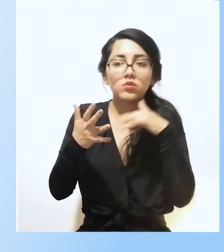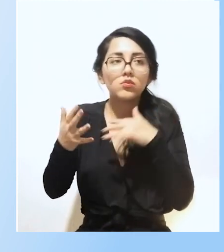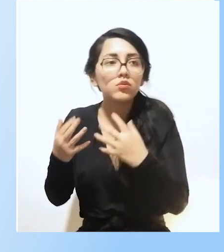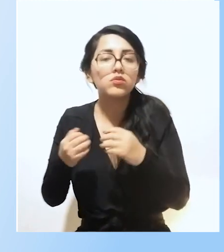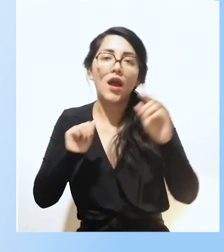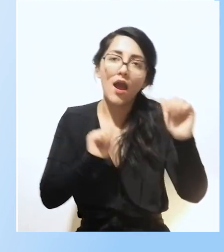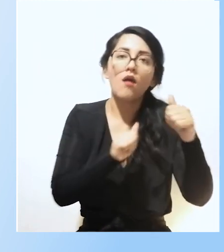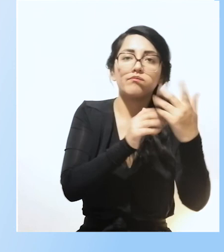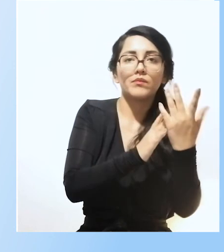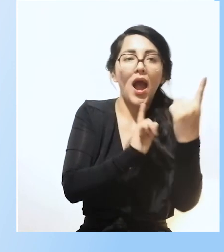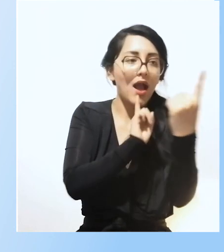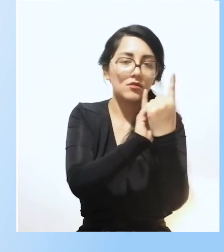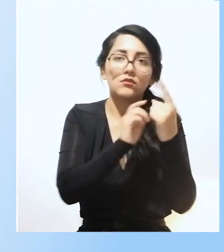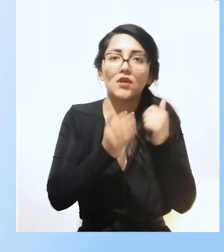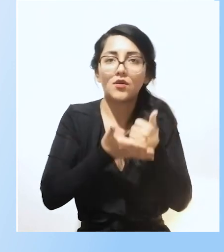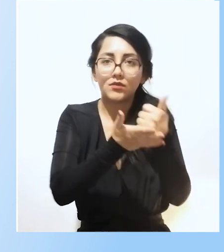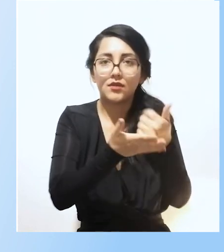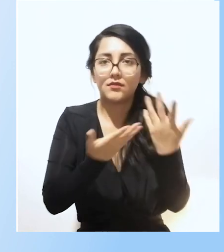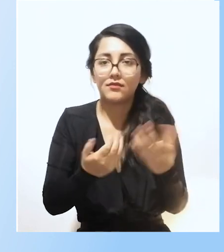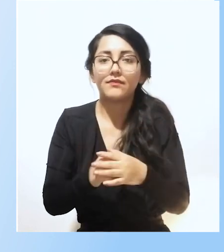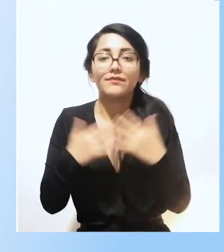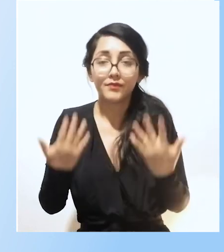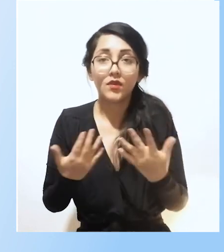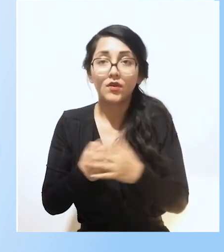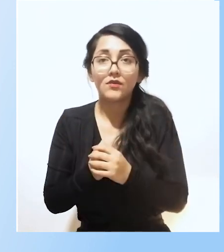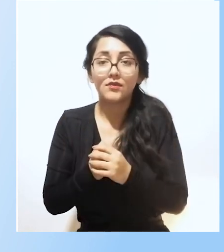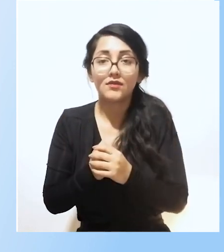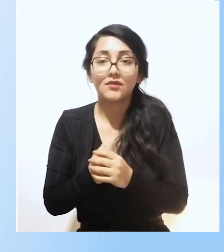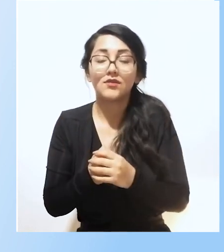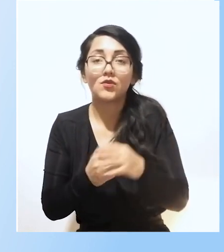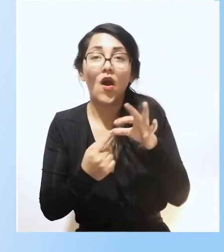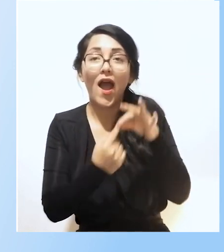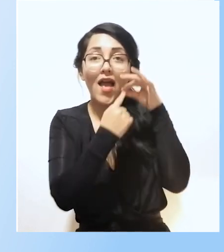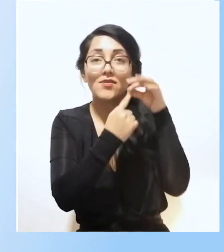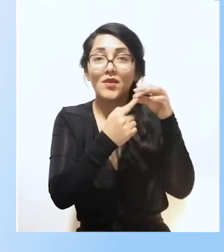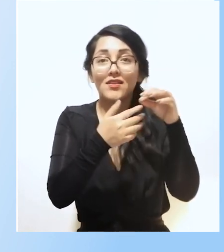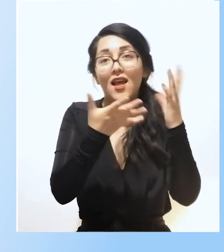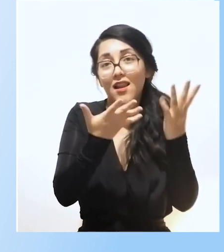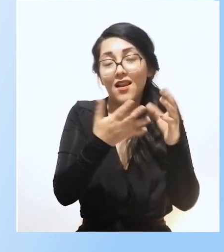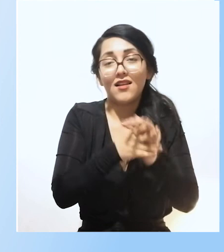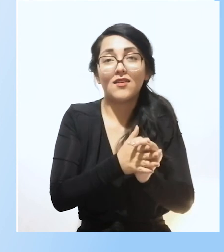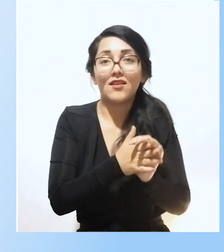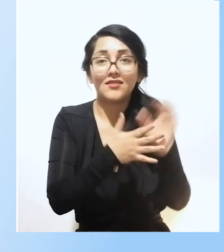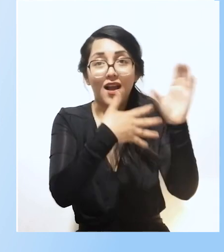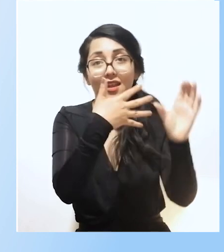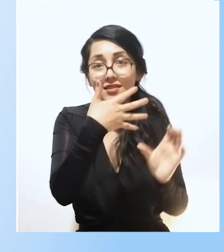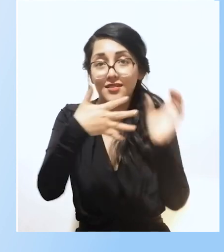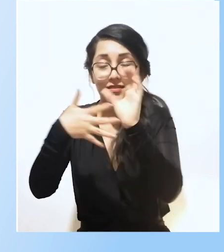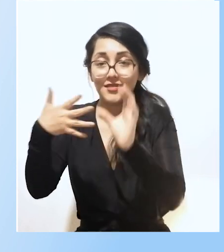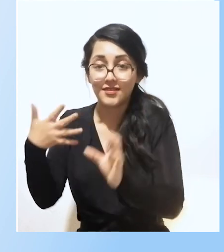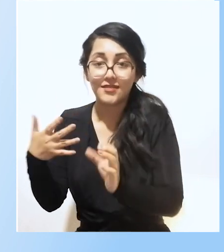formación inicial sea muy importante. Por eso puede uno prepararse para un caso concreto, porque tiene detrás una formación.